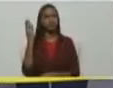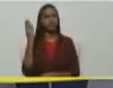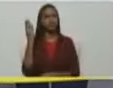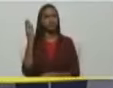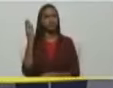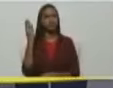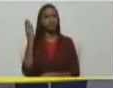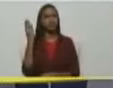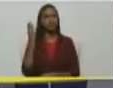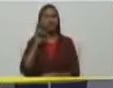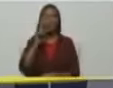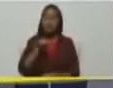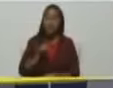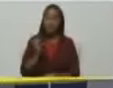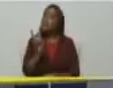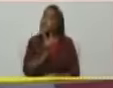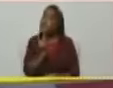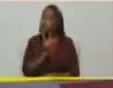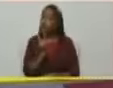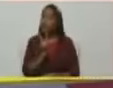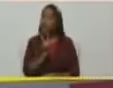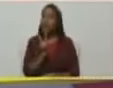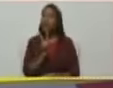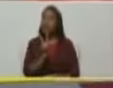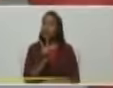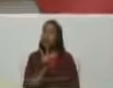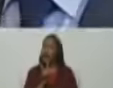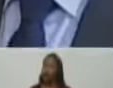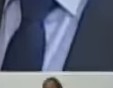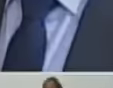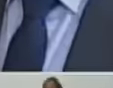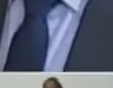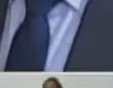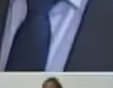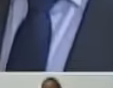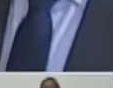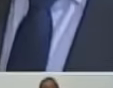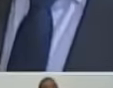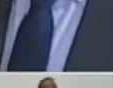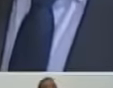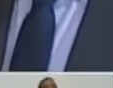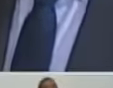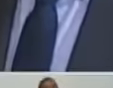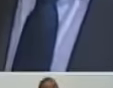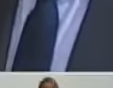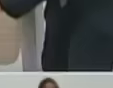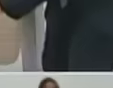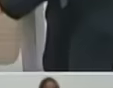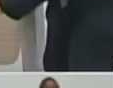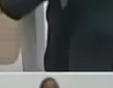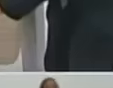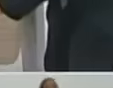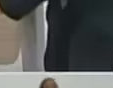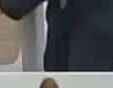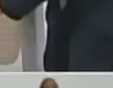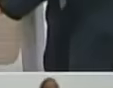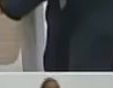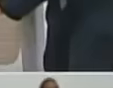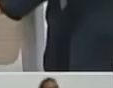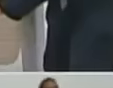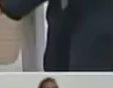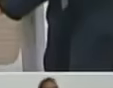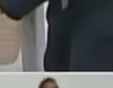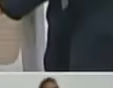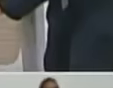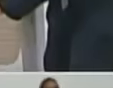Referíamos que Venezuela se convierte como un proveedor seguro de hidrocarburos, además derrotando el ilegal bloqueo que